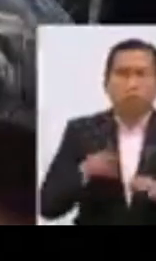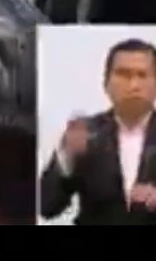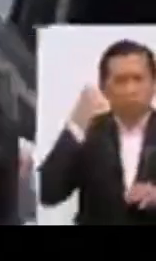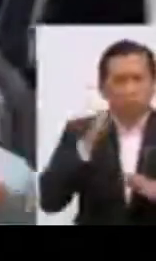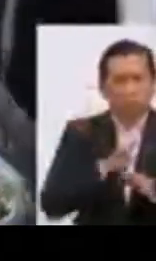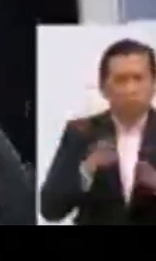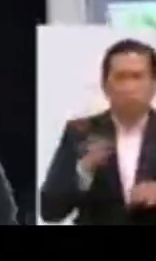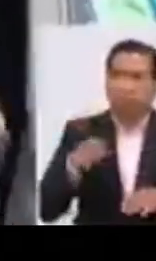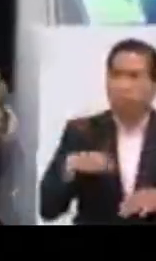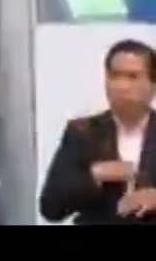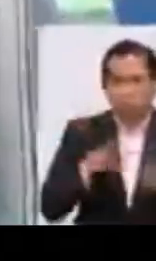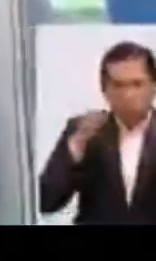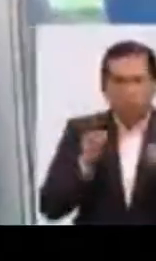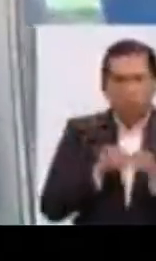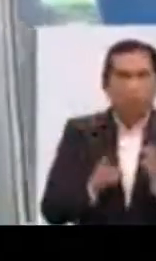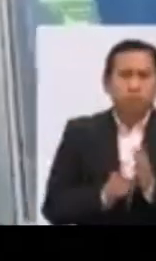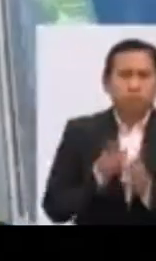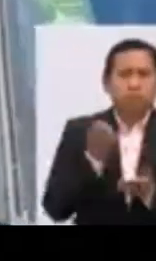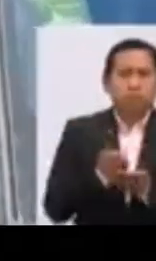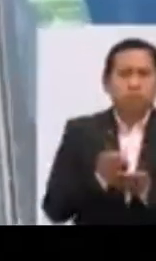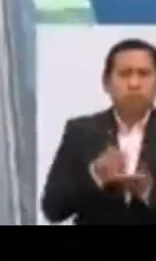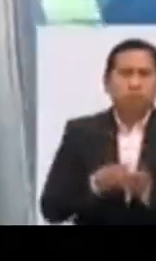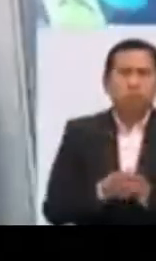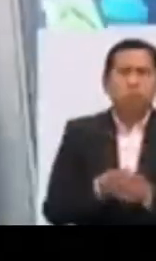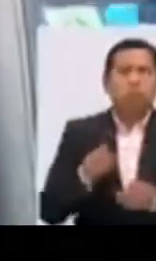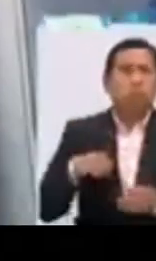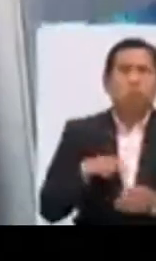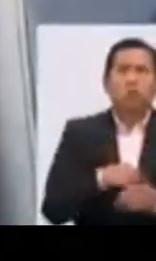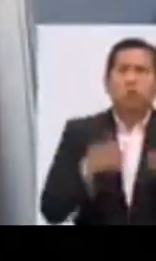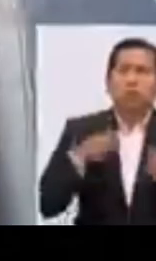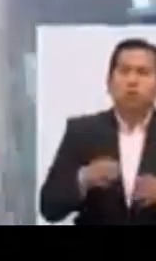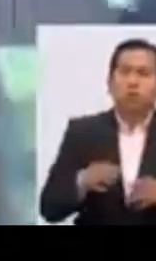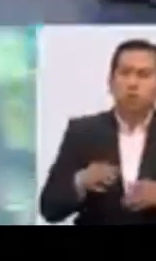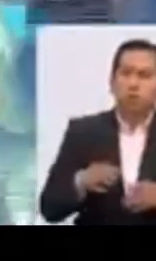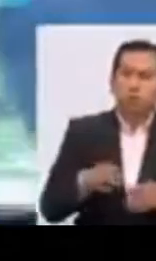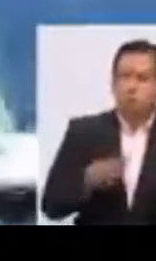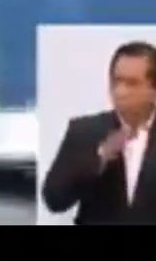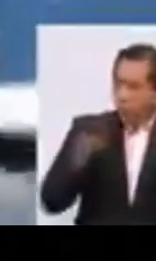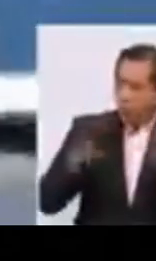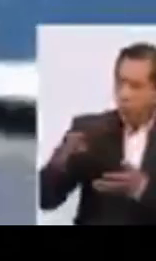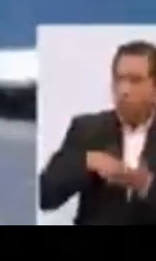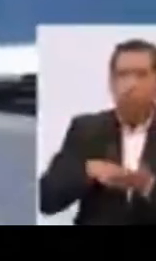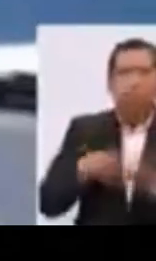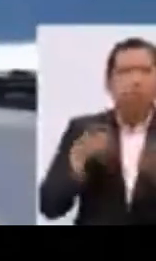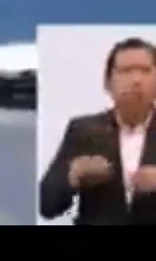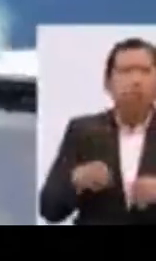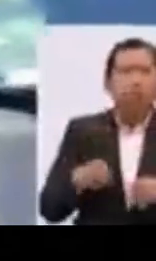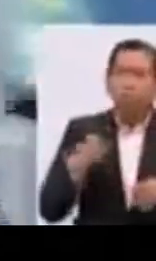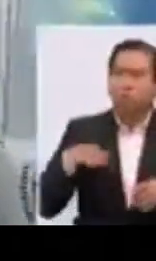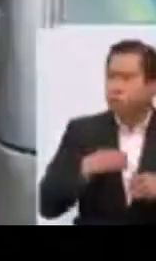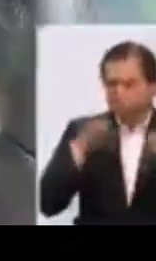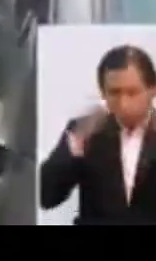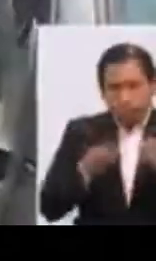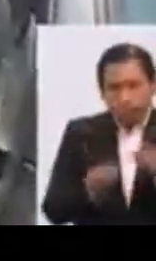política. Estamos enfocados en un desarrollo económico. No queremos que nada nos distraiga. Estamos enfocados realmente